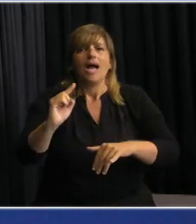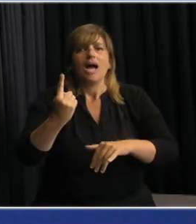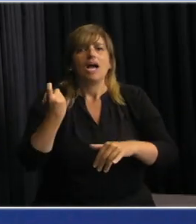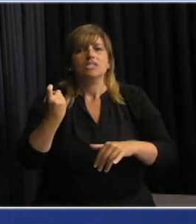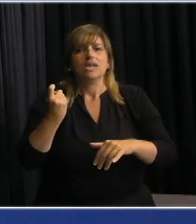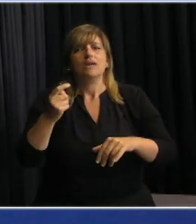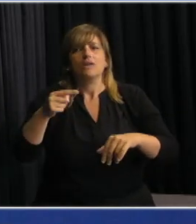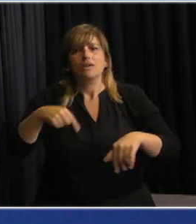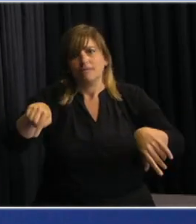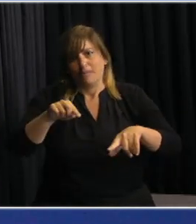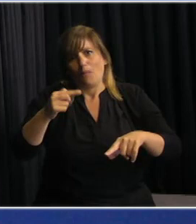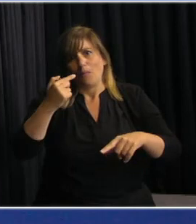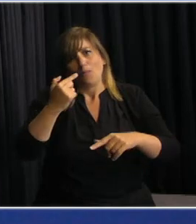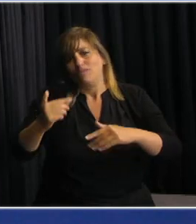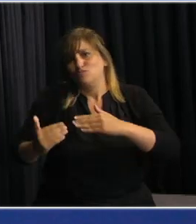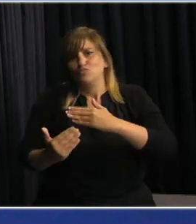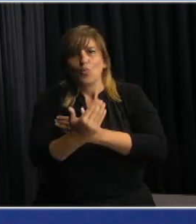tomaron conocimiento